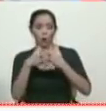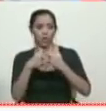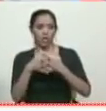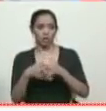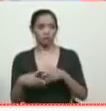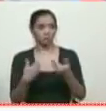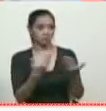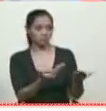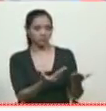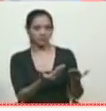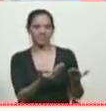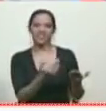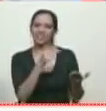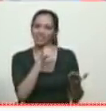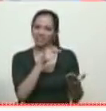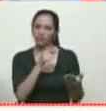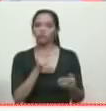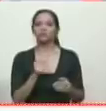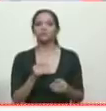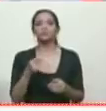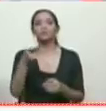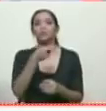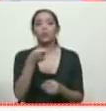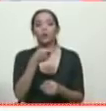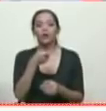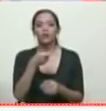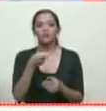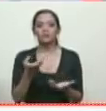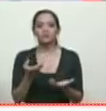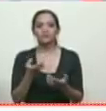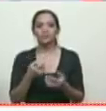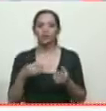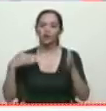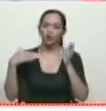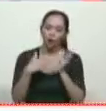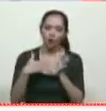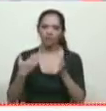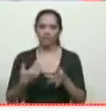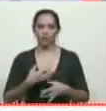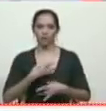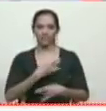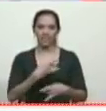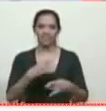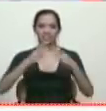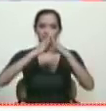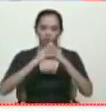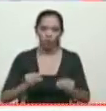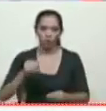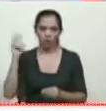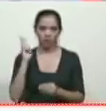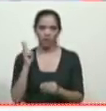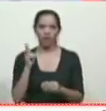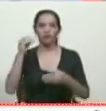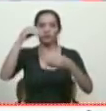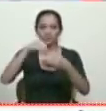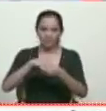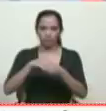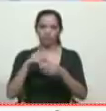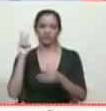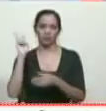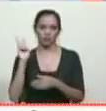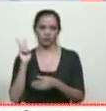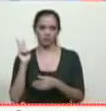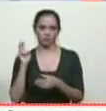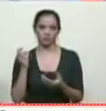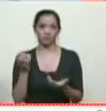que intente ahora ir contra los intereses de toda la nación venezolana en Estados Unidos, contra las cuentas